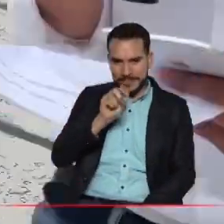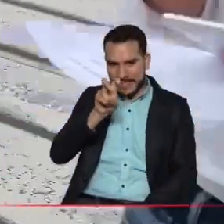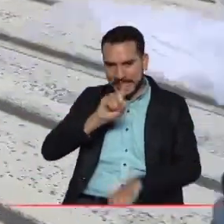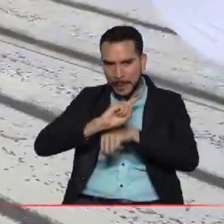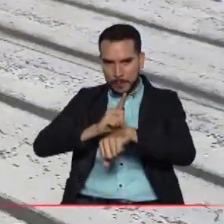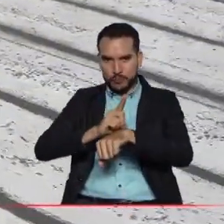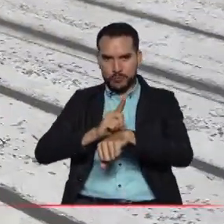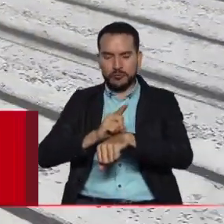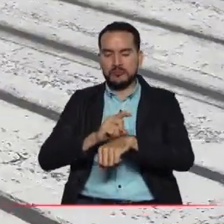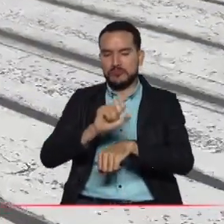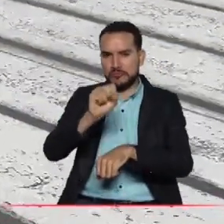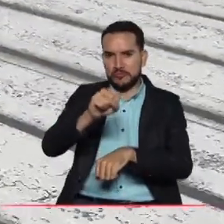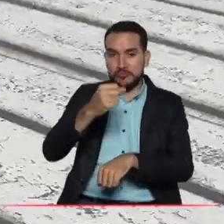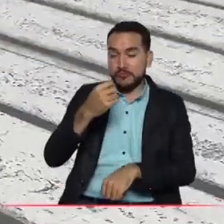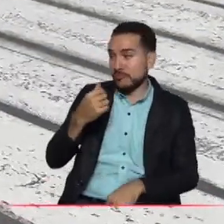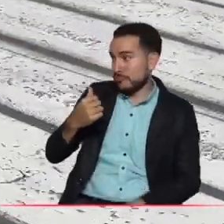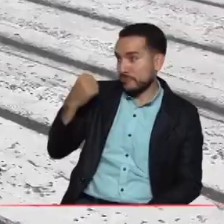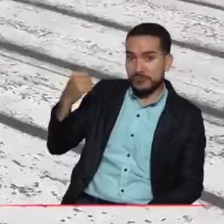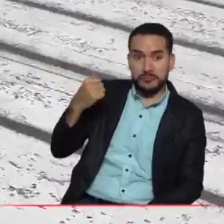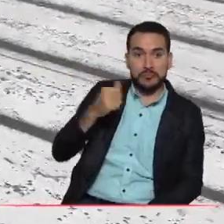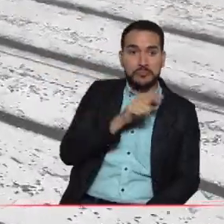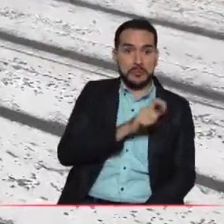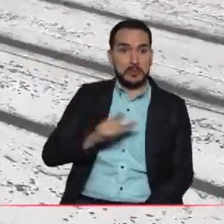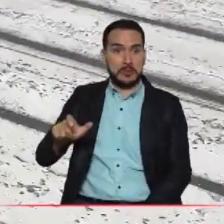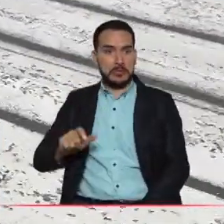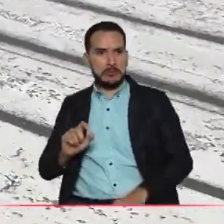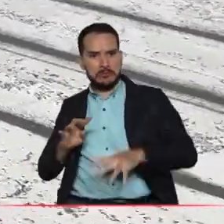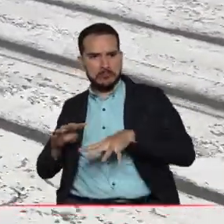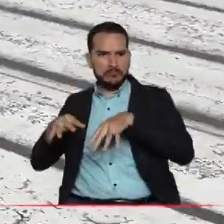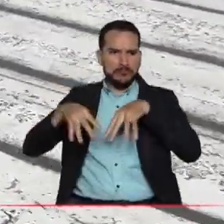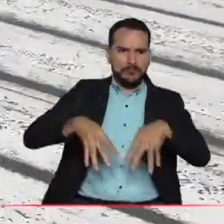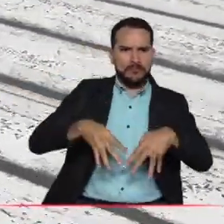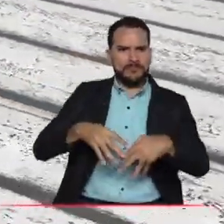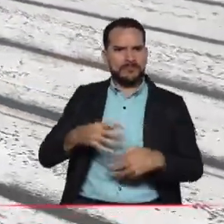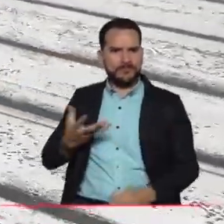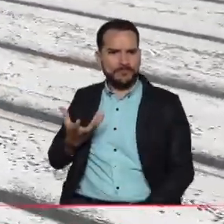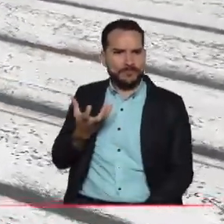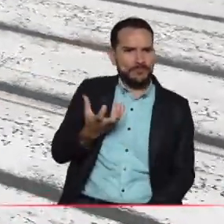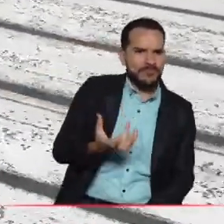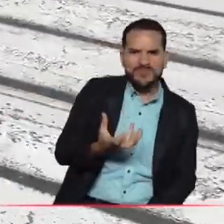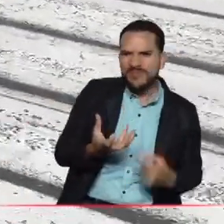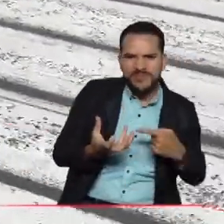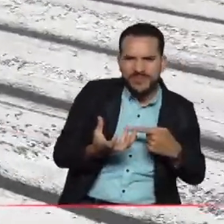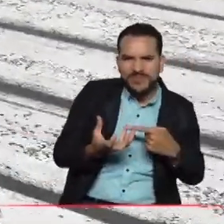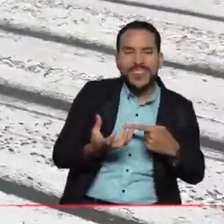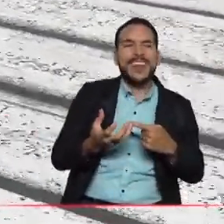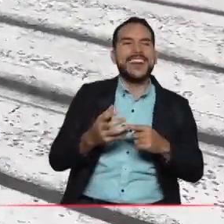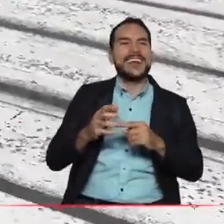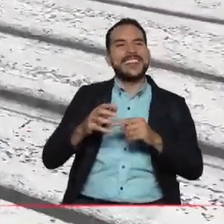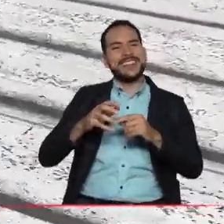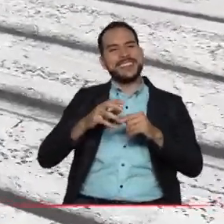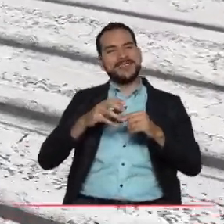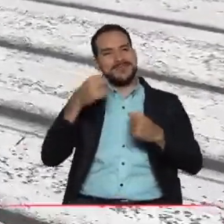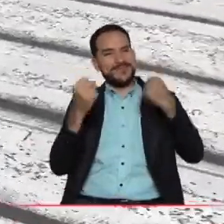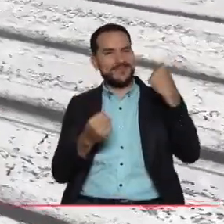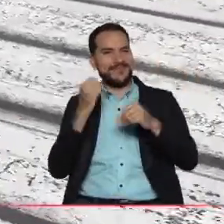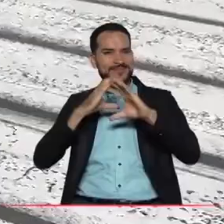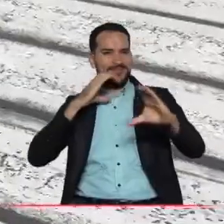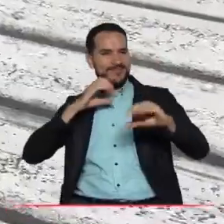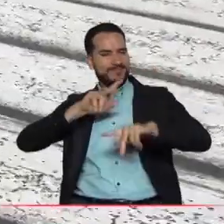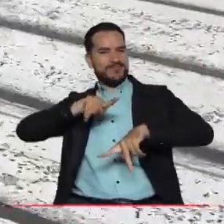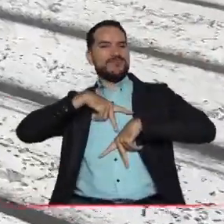protesta pacífica de propietarios y conductores de varios de esos vehículos de la compañía